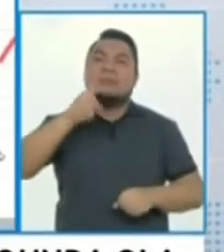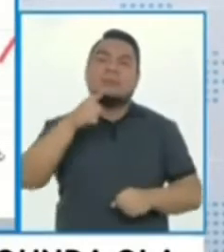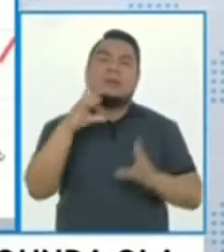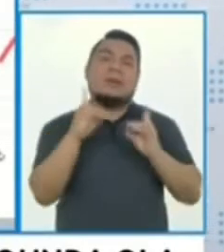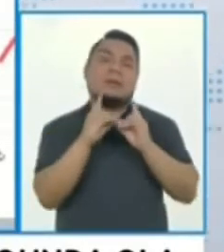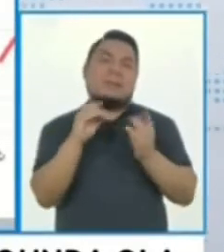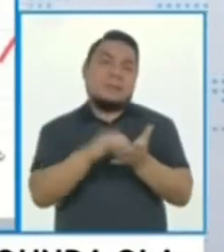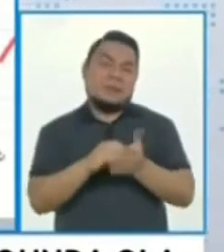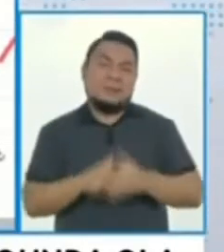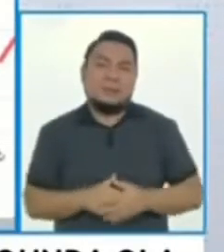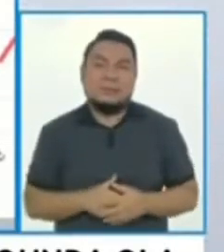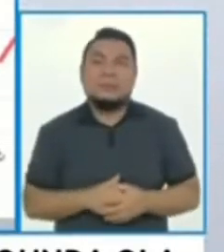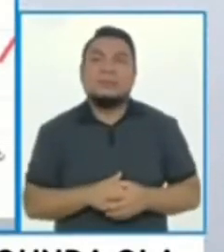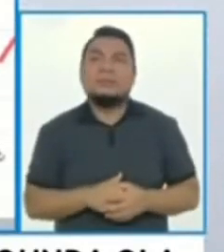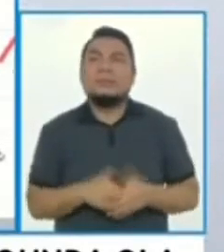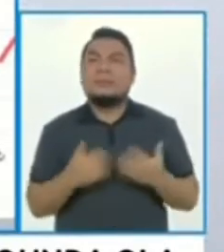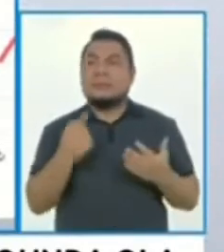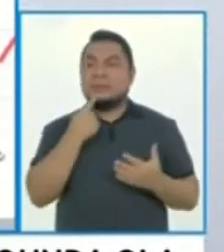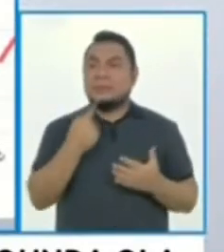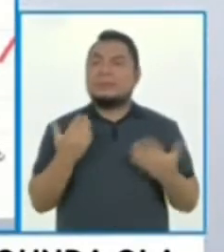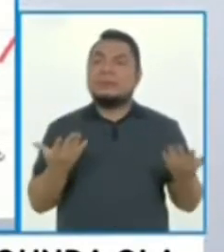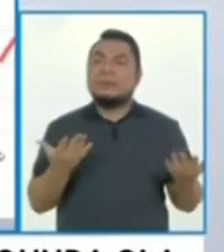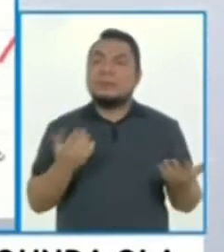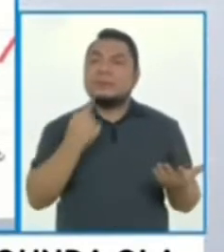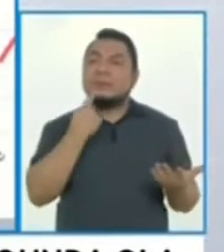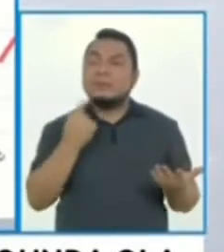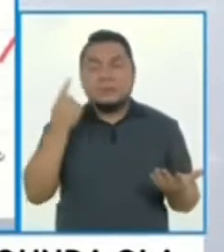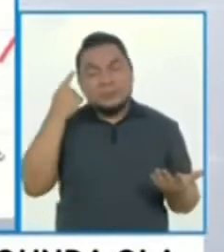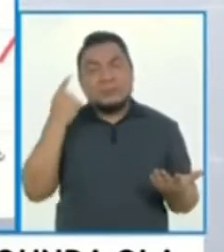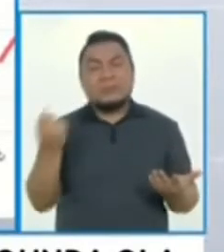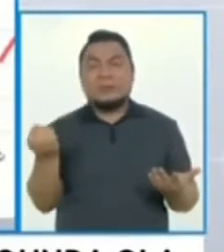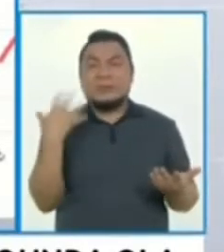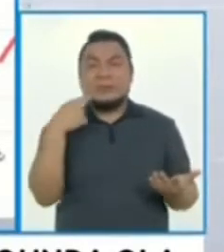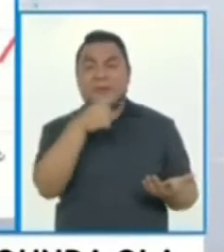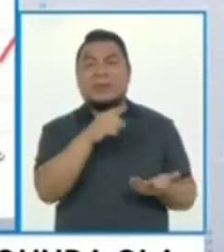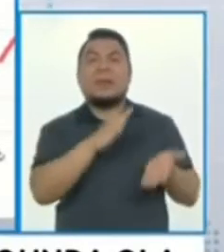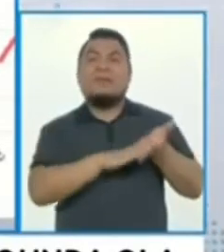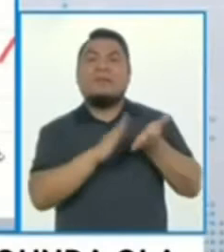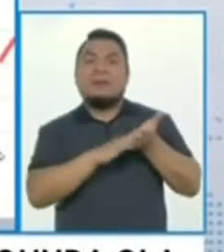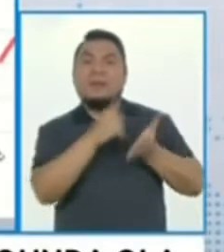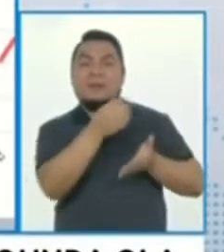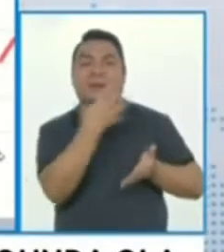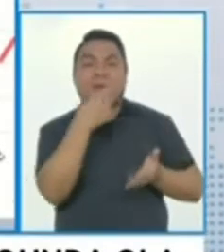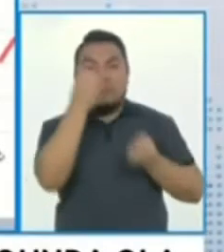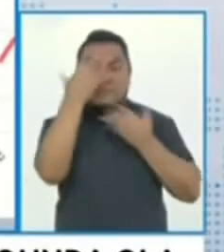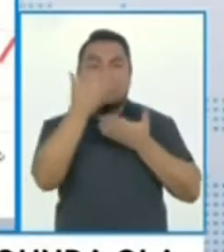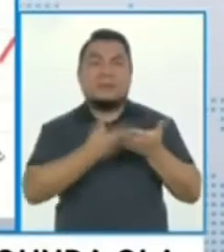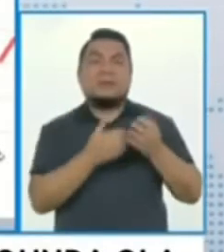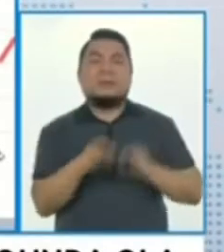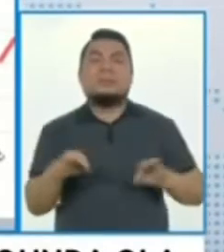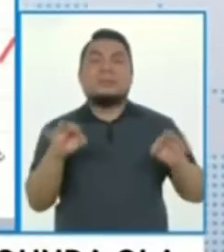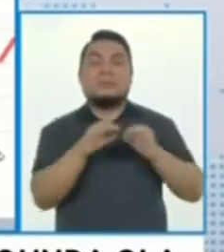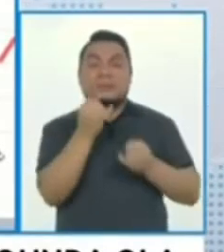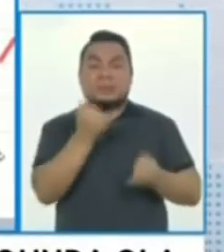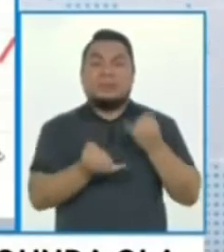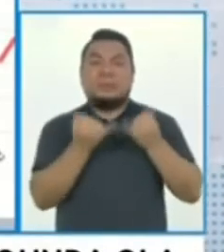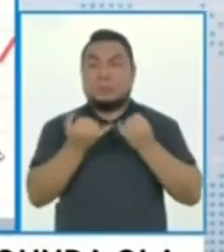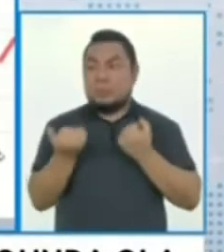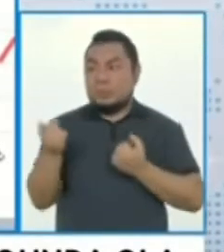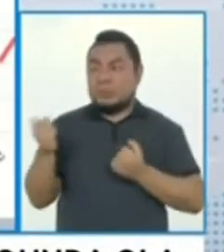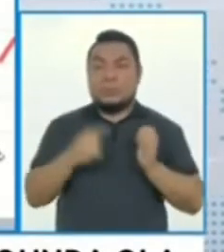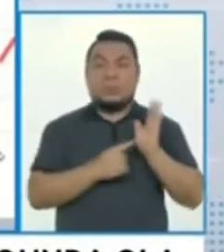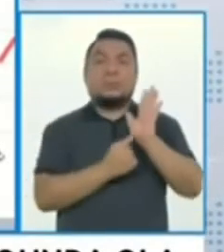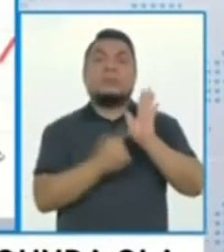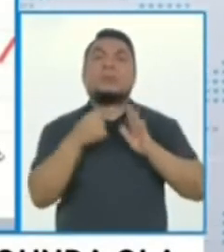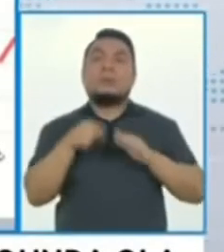más. Pero ojo que estamos señalando, según lo que nos ha dicho la Defensoría del Pueblo, información importante, última, que se acaba de